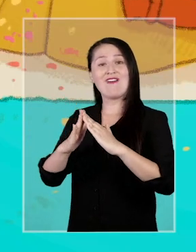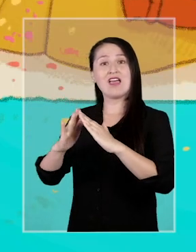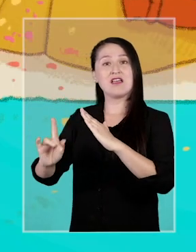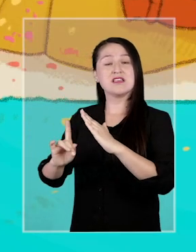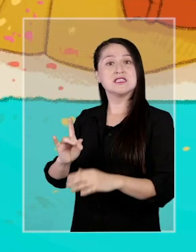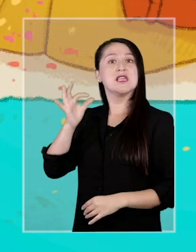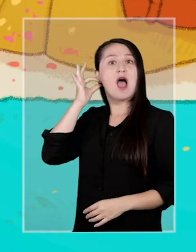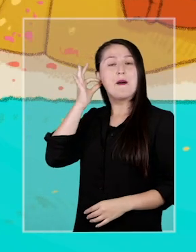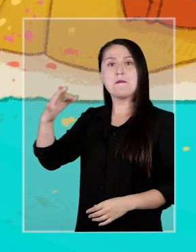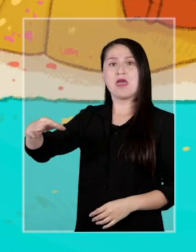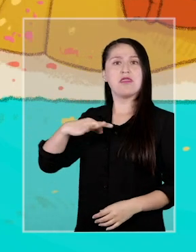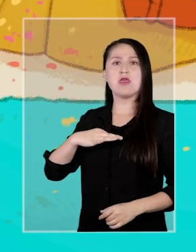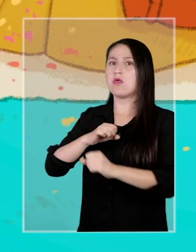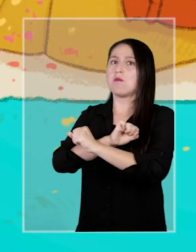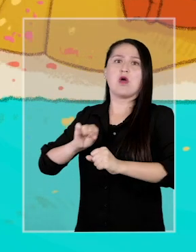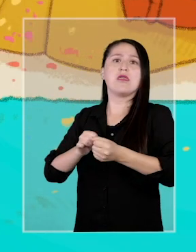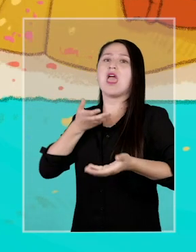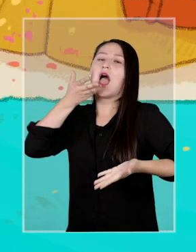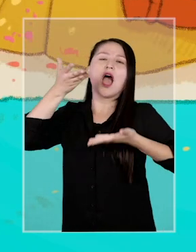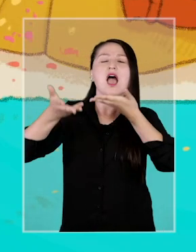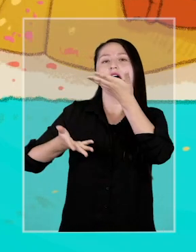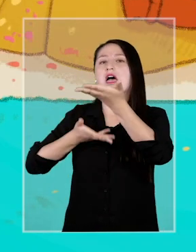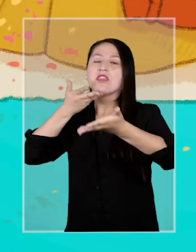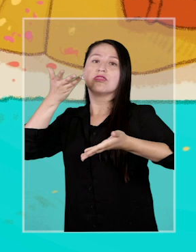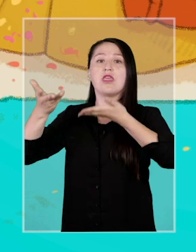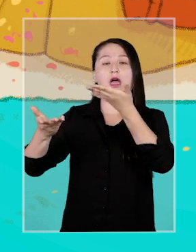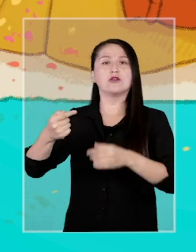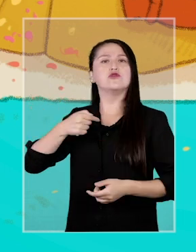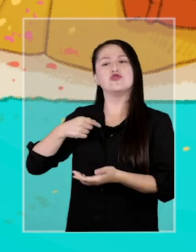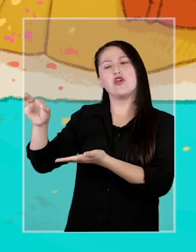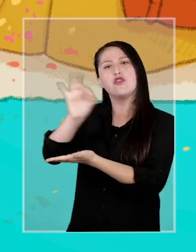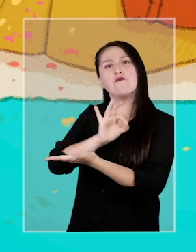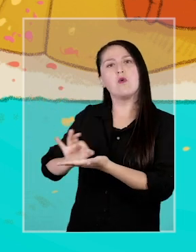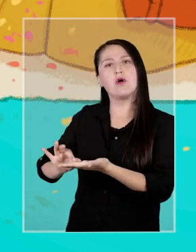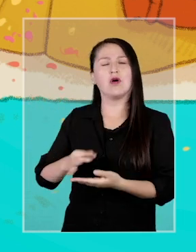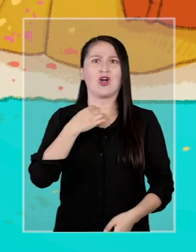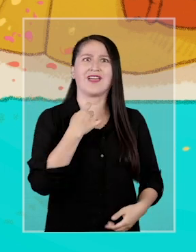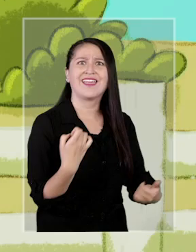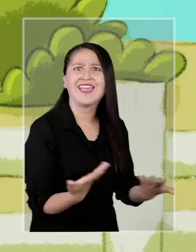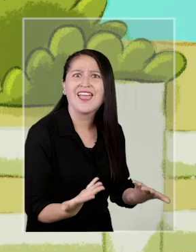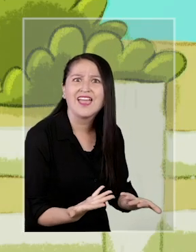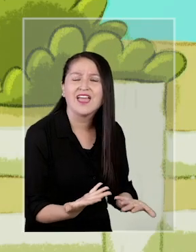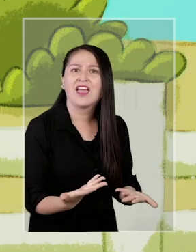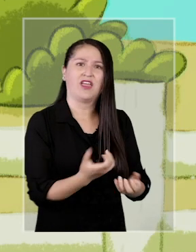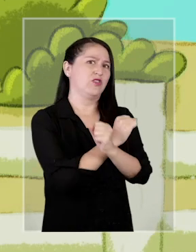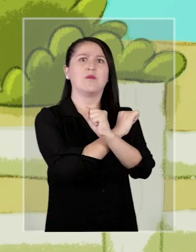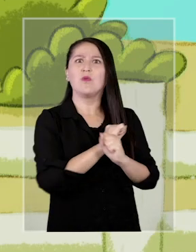Y a mí la vecina que no podía cantar fuerte mientras dibujo.